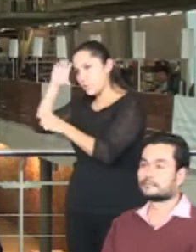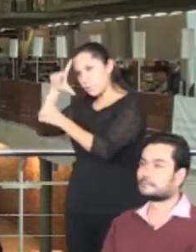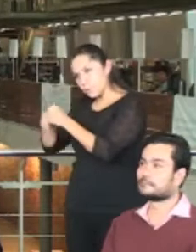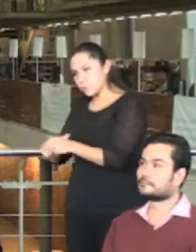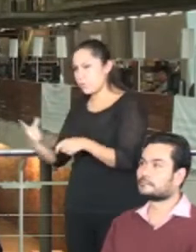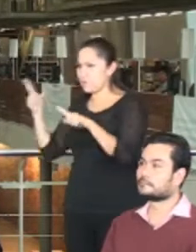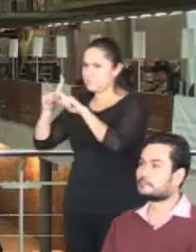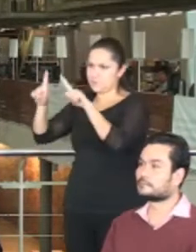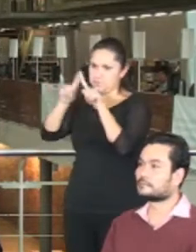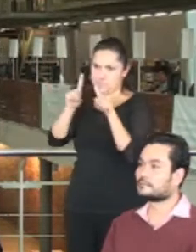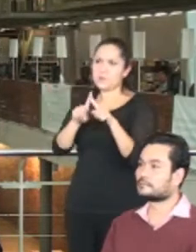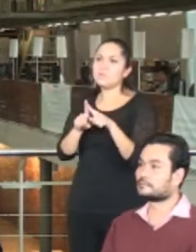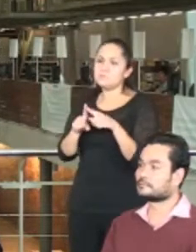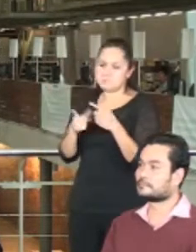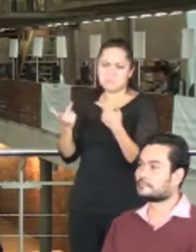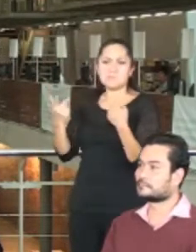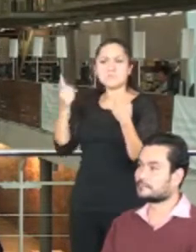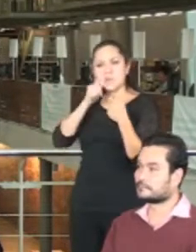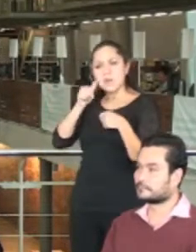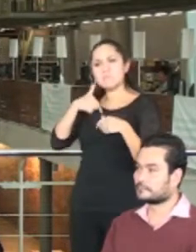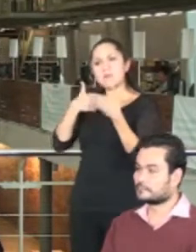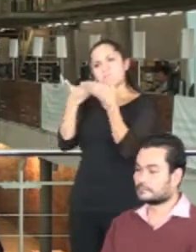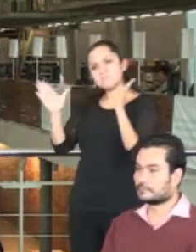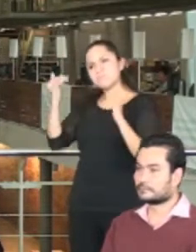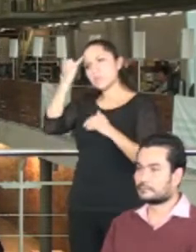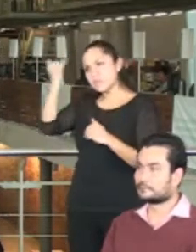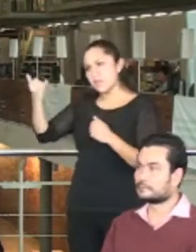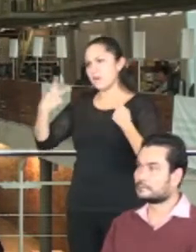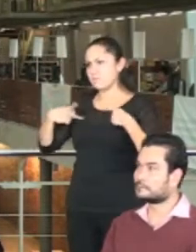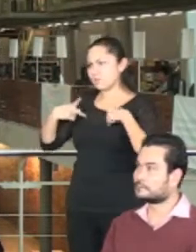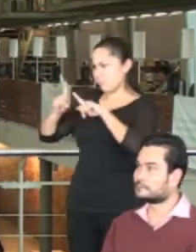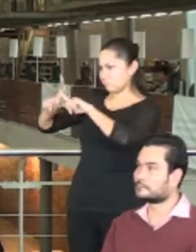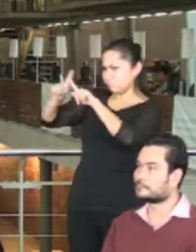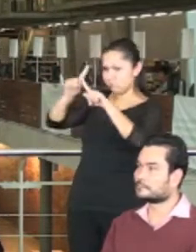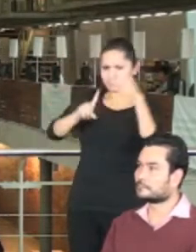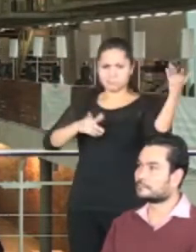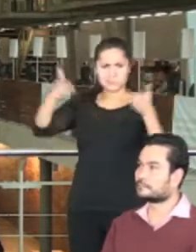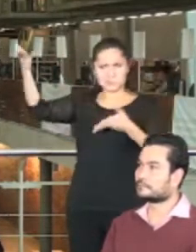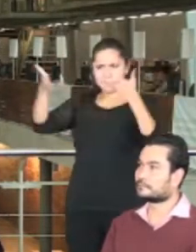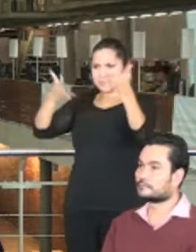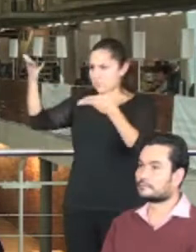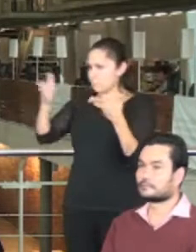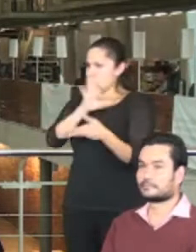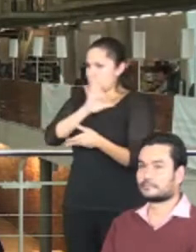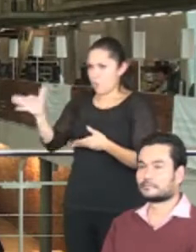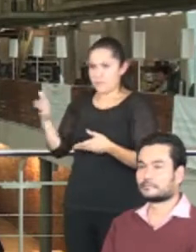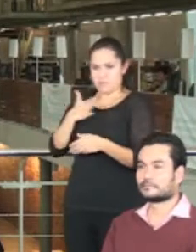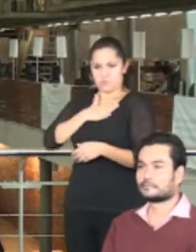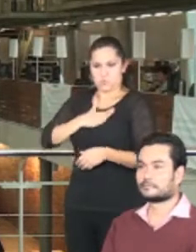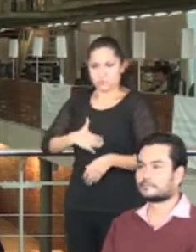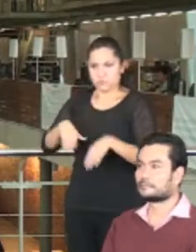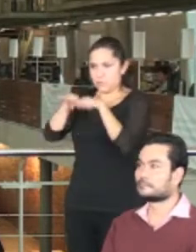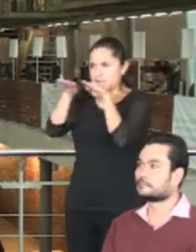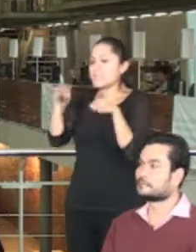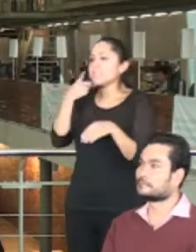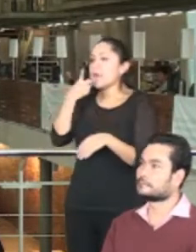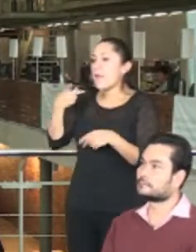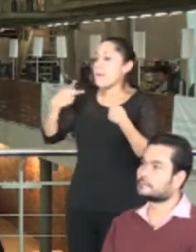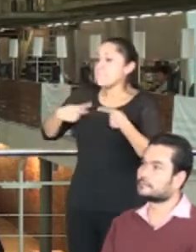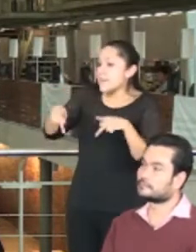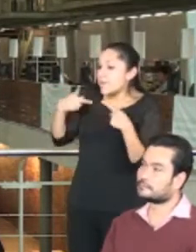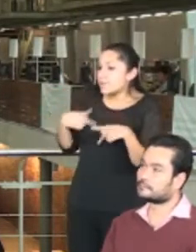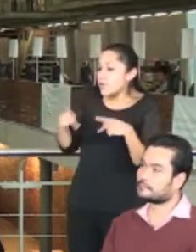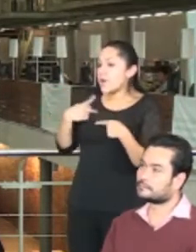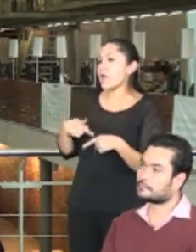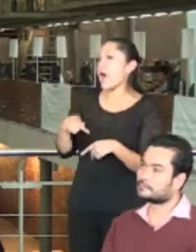públicos muy diversos para públicos específicos y para esa cosa extraña e inexistente que se llama público en general una cosa que